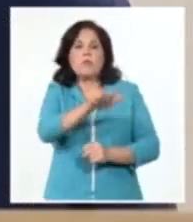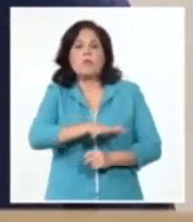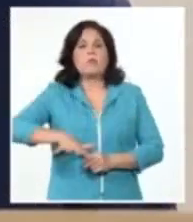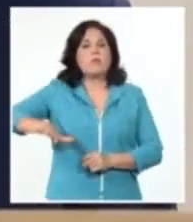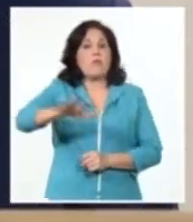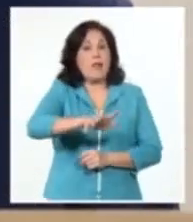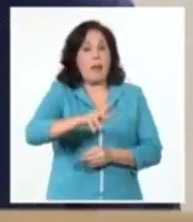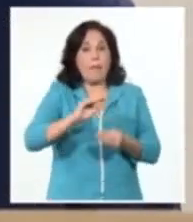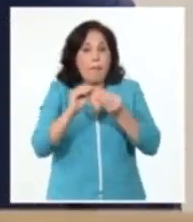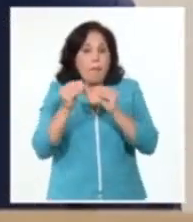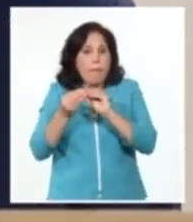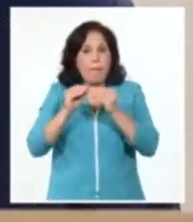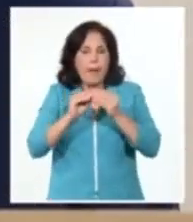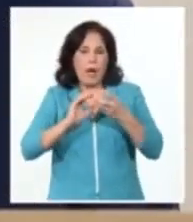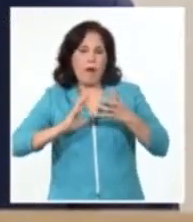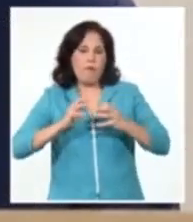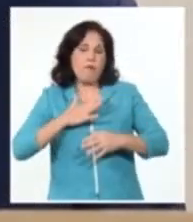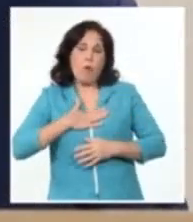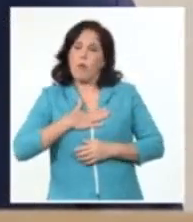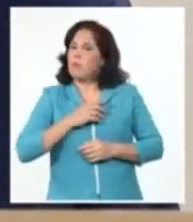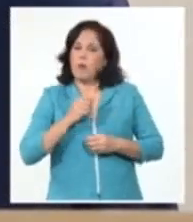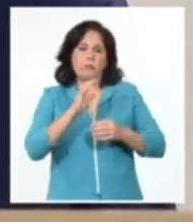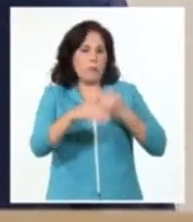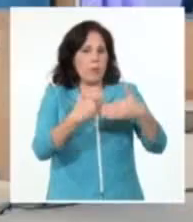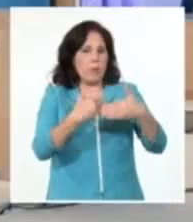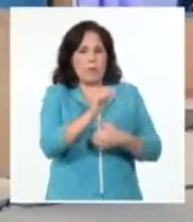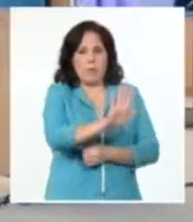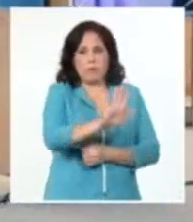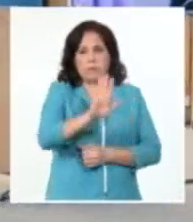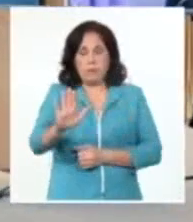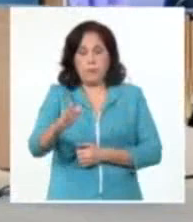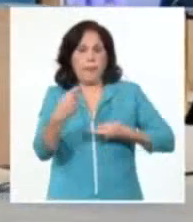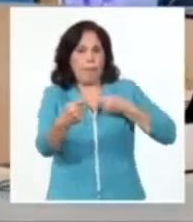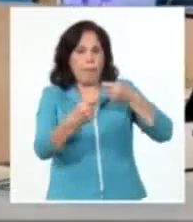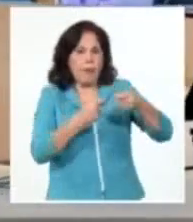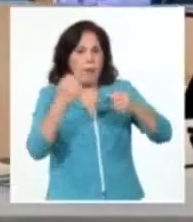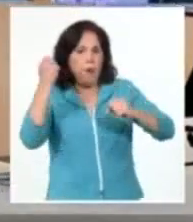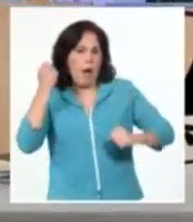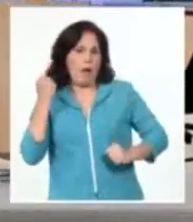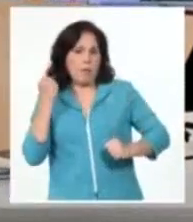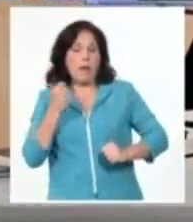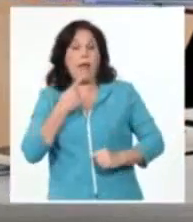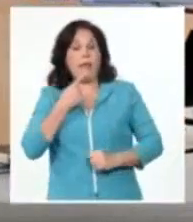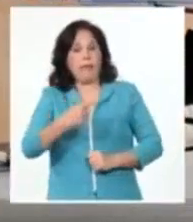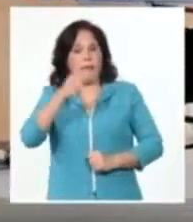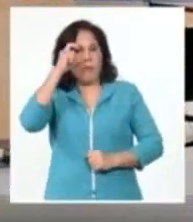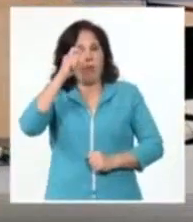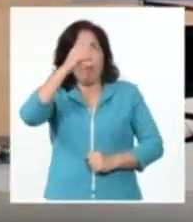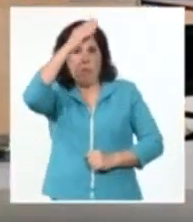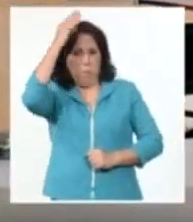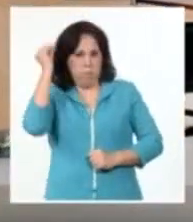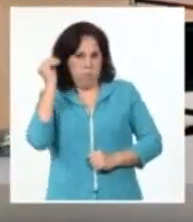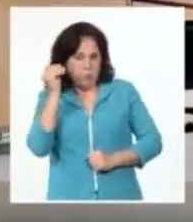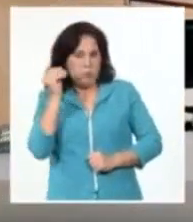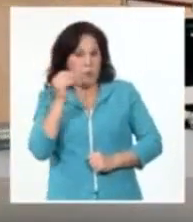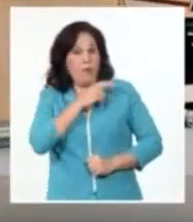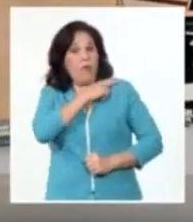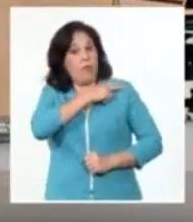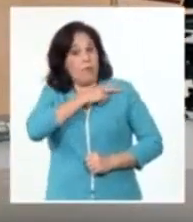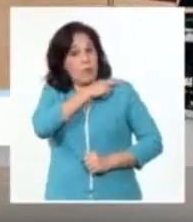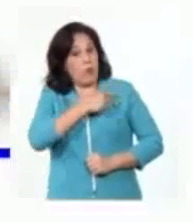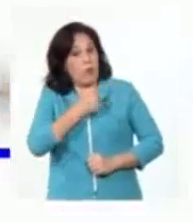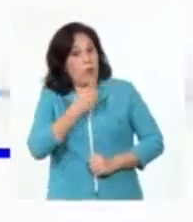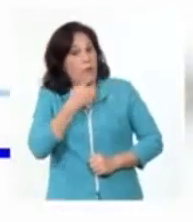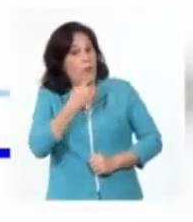no se ajusten a designios de los amos de las finanzas, los mercados y las armas, dijo Rodríguez Parrilla. El alto funcionario